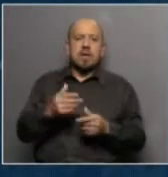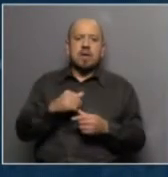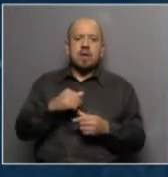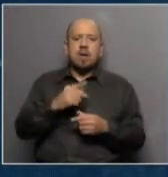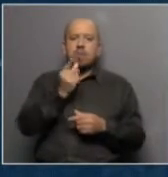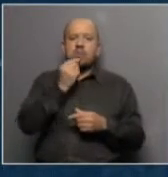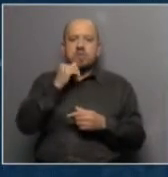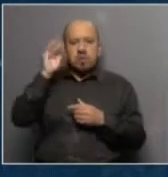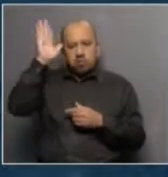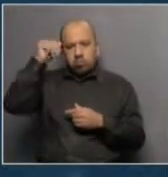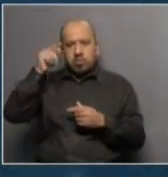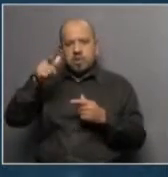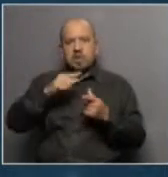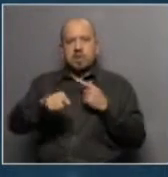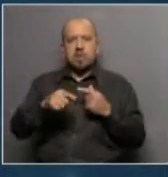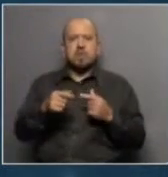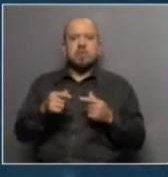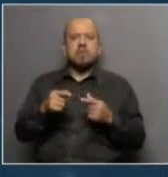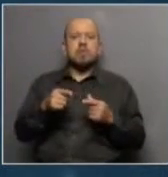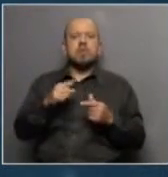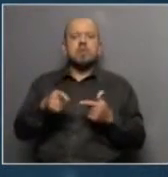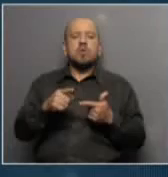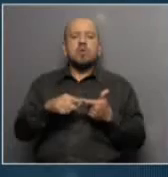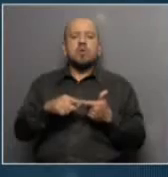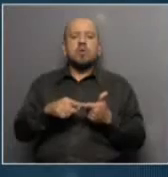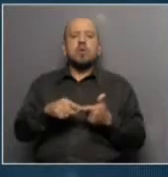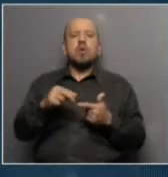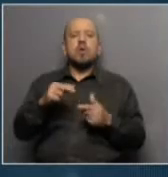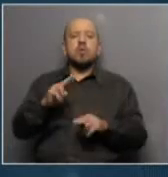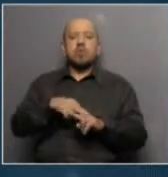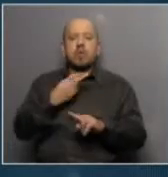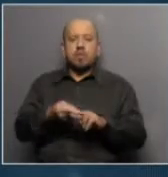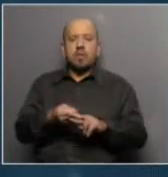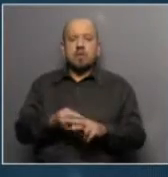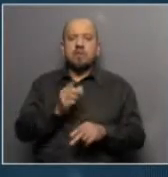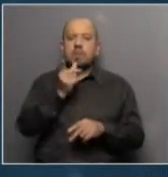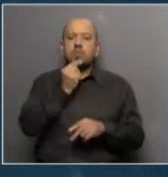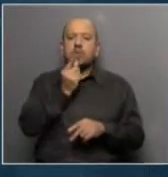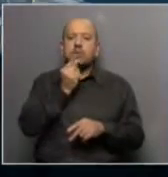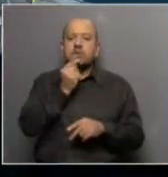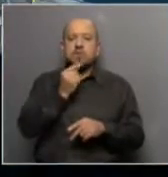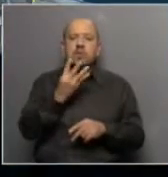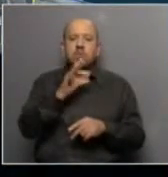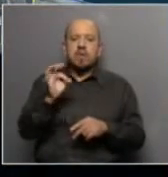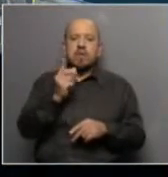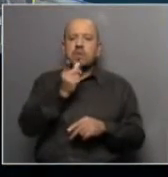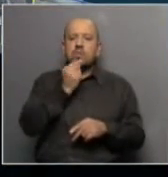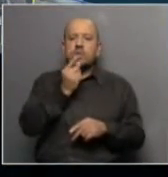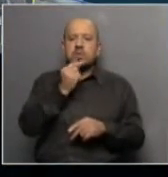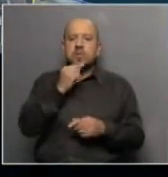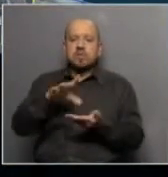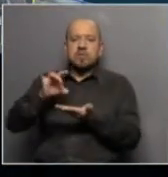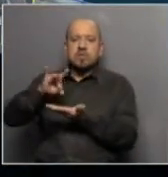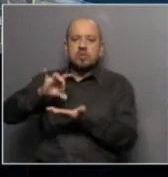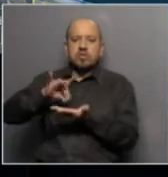Grupo de Respuesta Táctica, son grupos de choque, y en este operativo nuevamente lo mismo, fuerzas de seguridad, 40 policías sacando